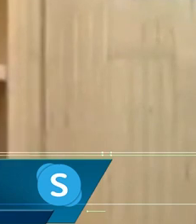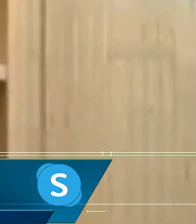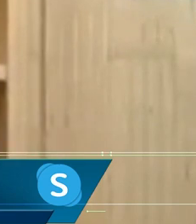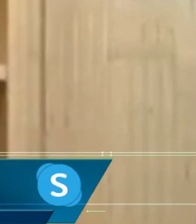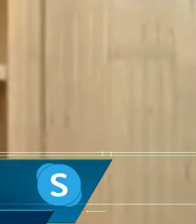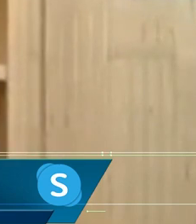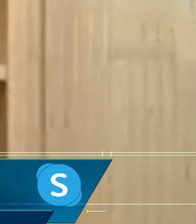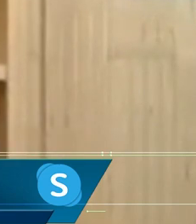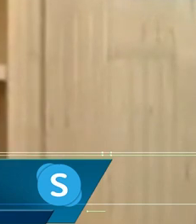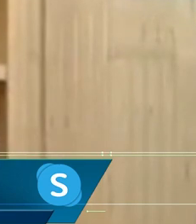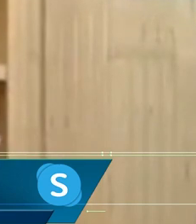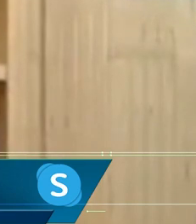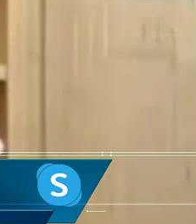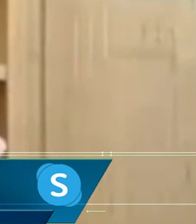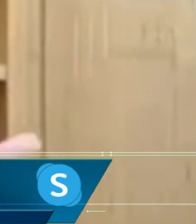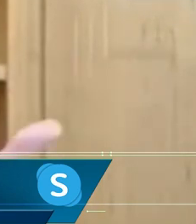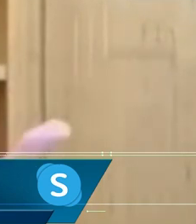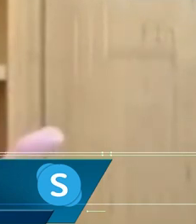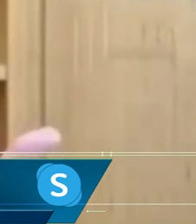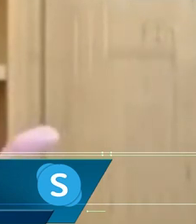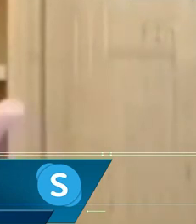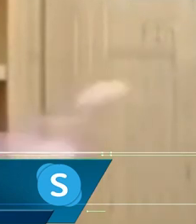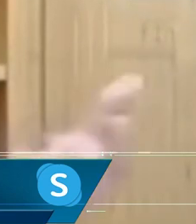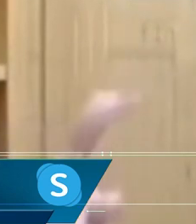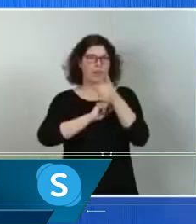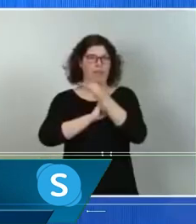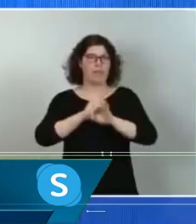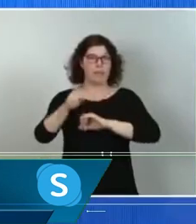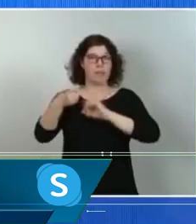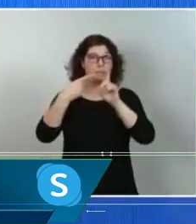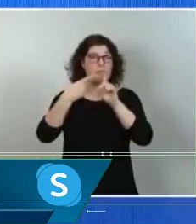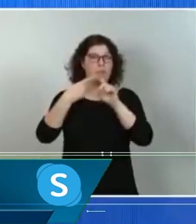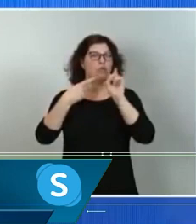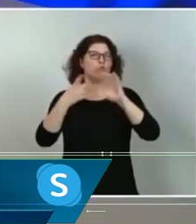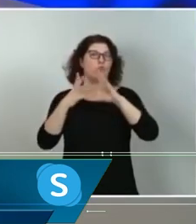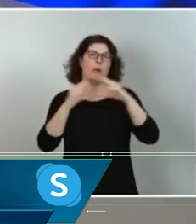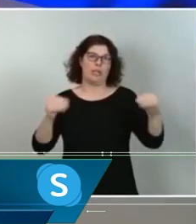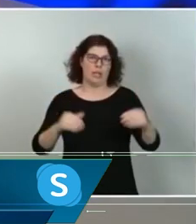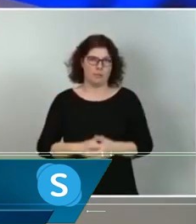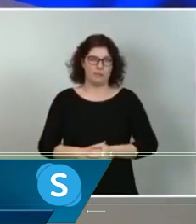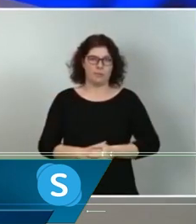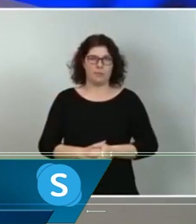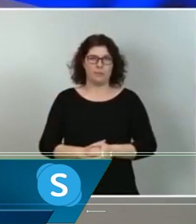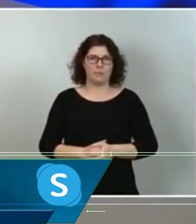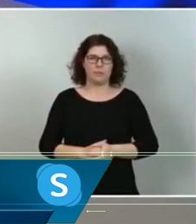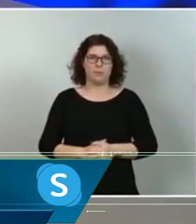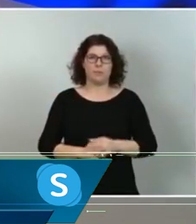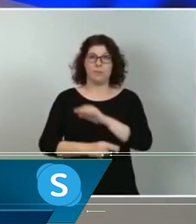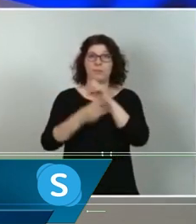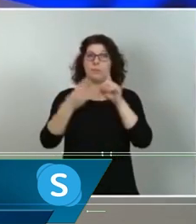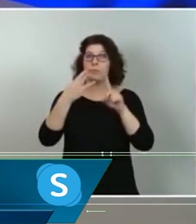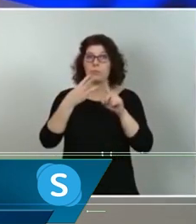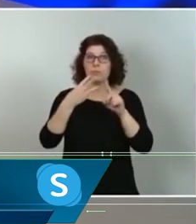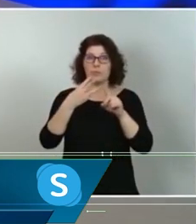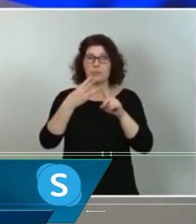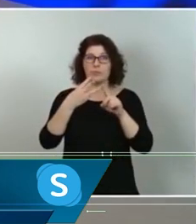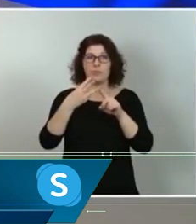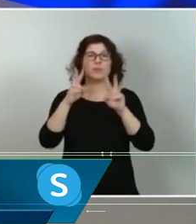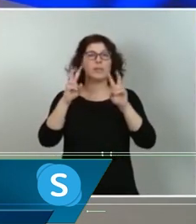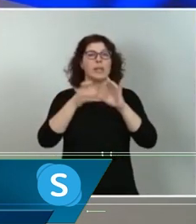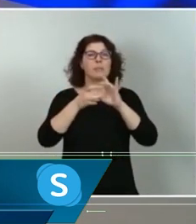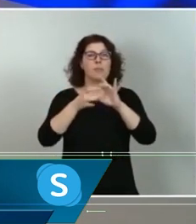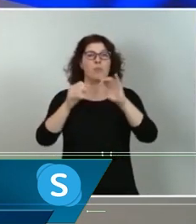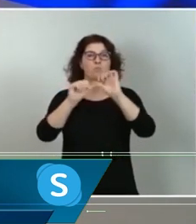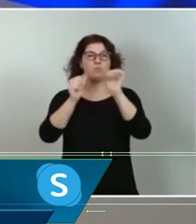con intereses propios, por un lado, y por otros también dependientes del poder para poder, obviamente,